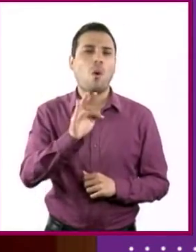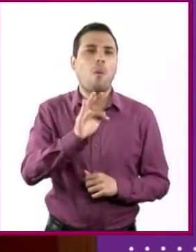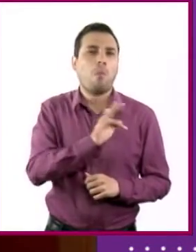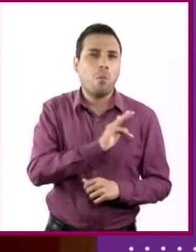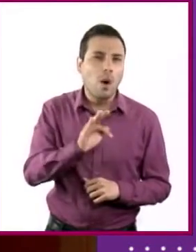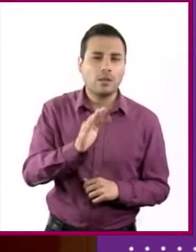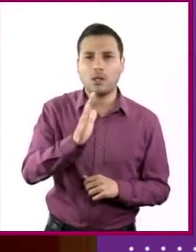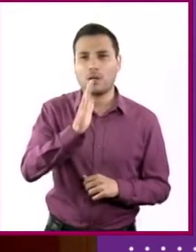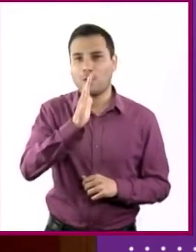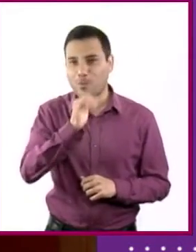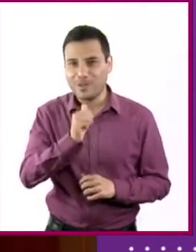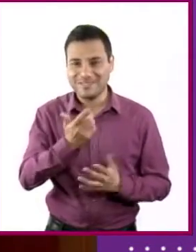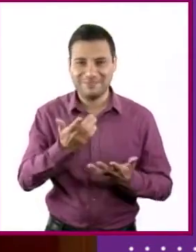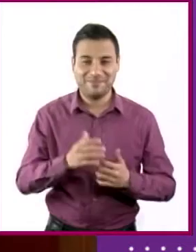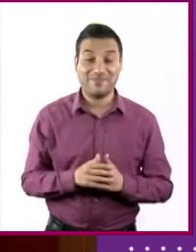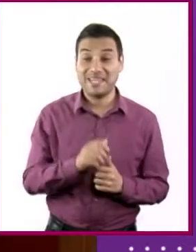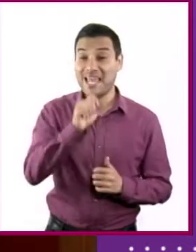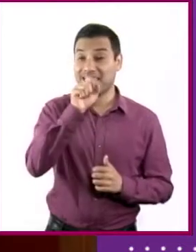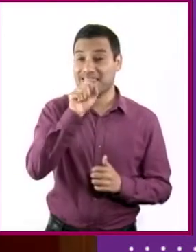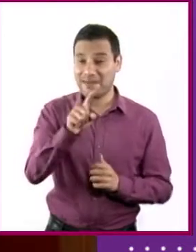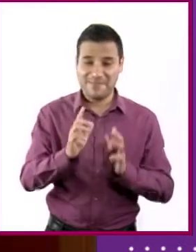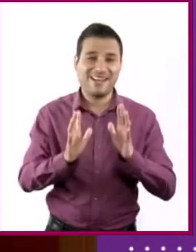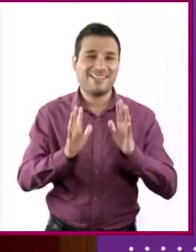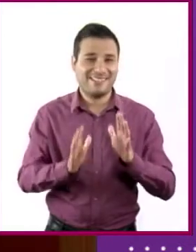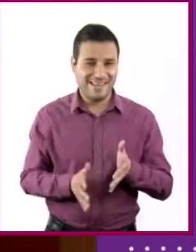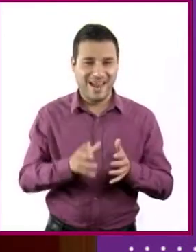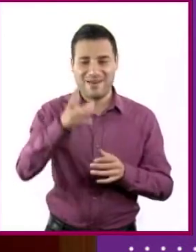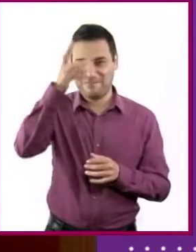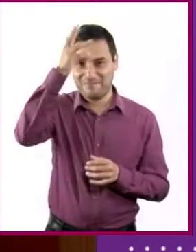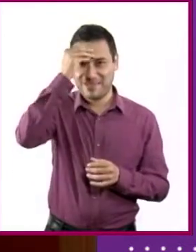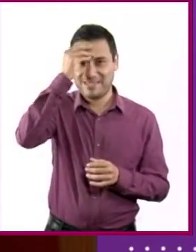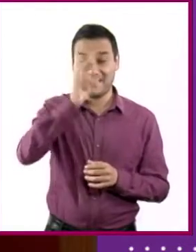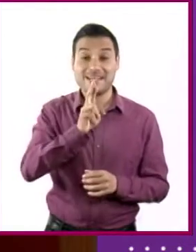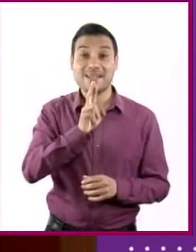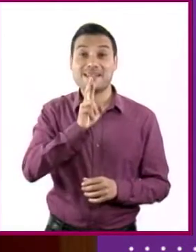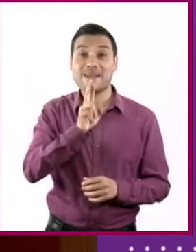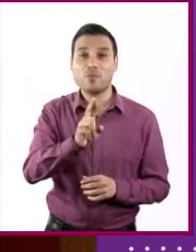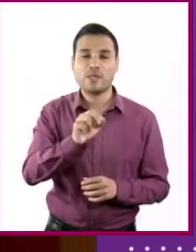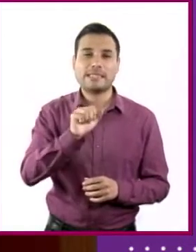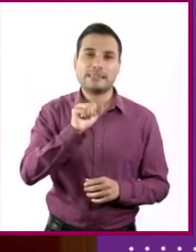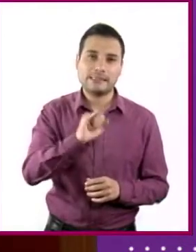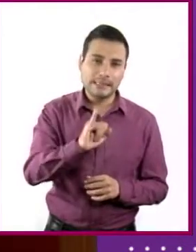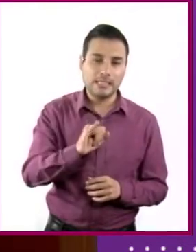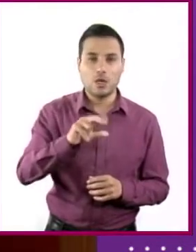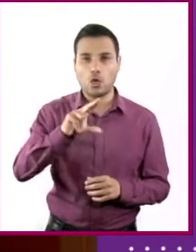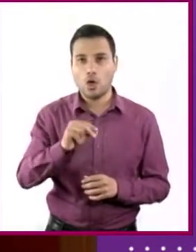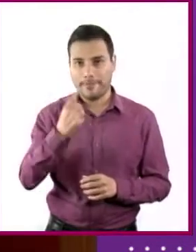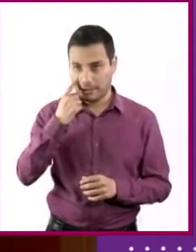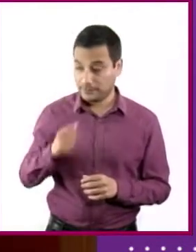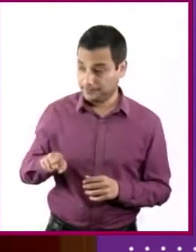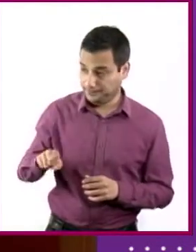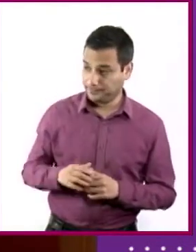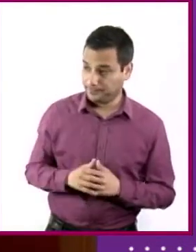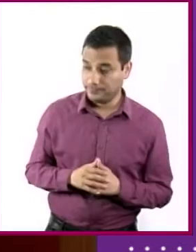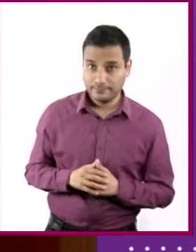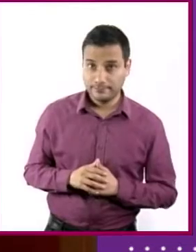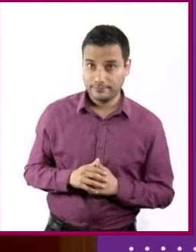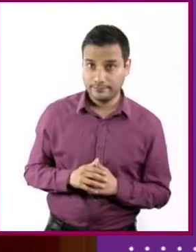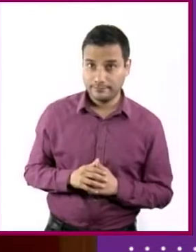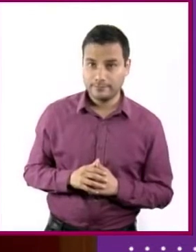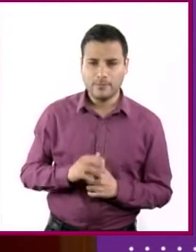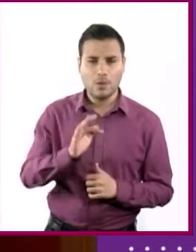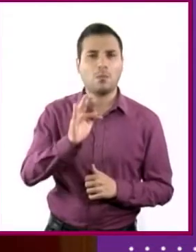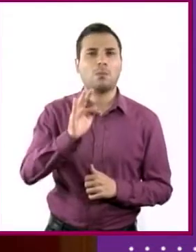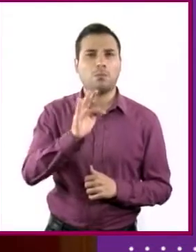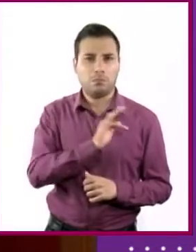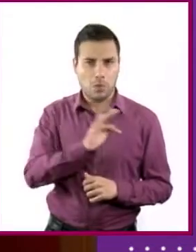pasadas. Además, aprendimos a responder tanto en forma afirmativa con Yes, I could, como en